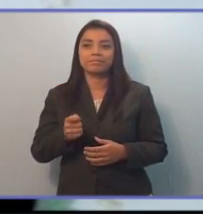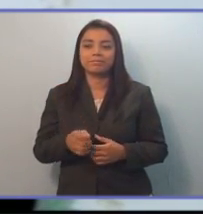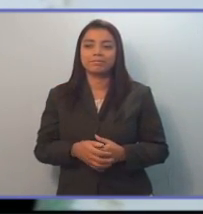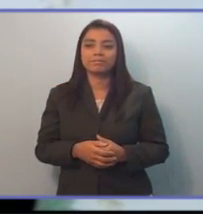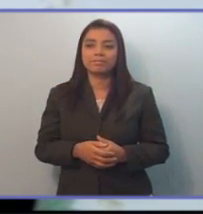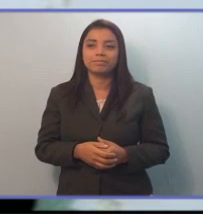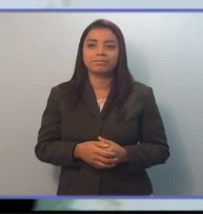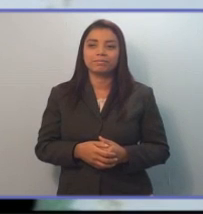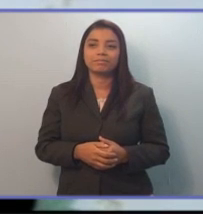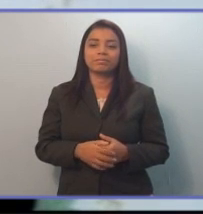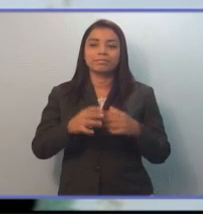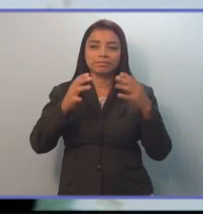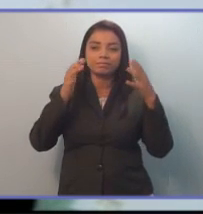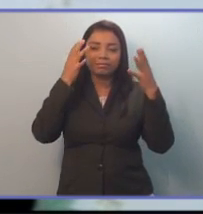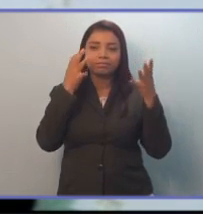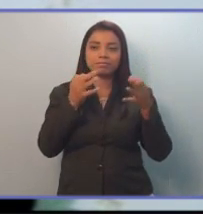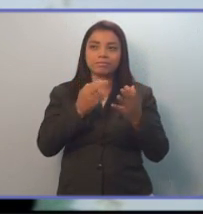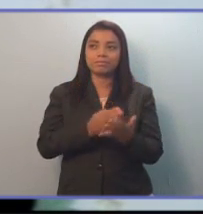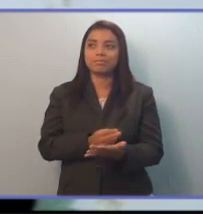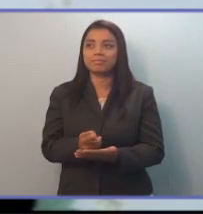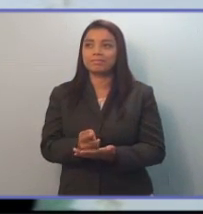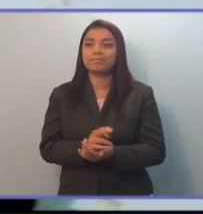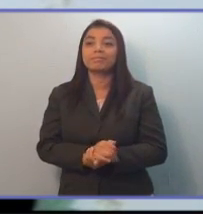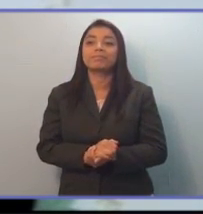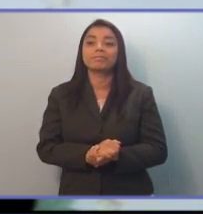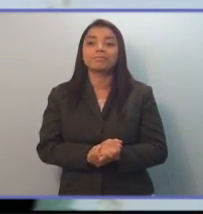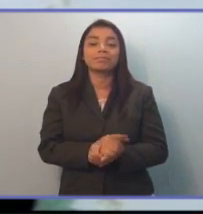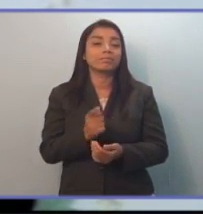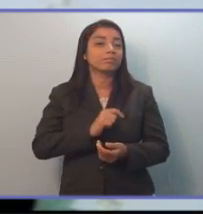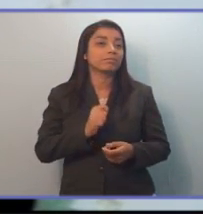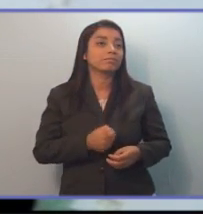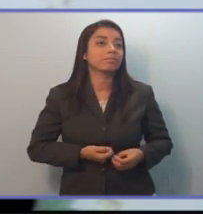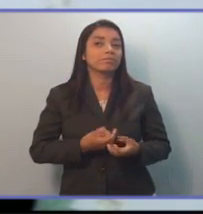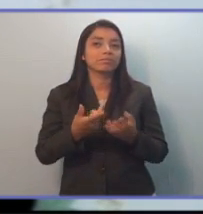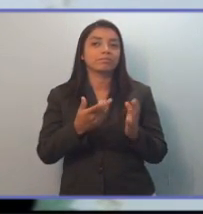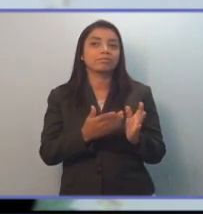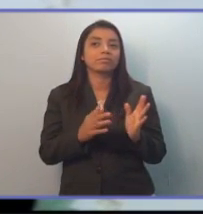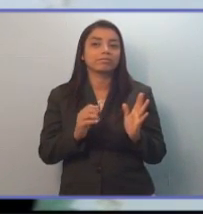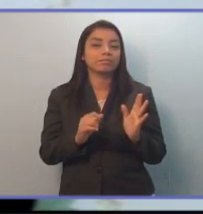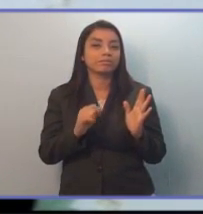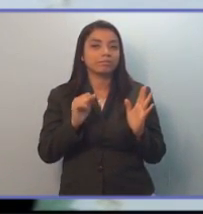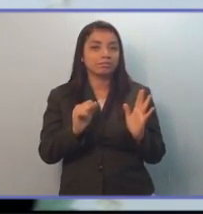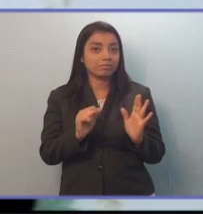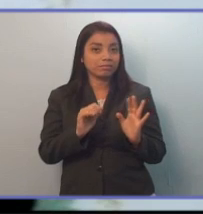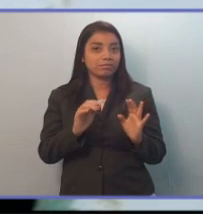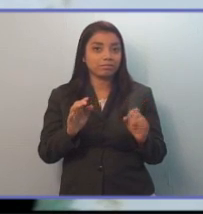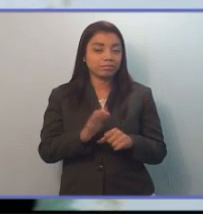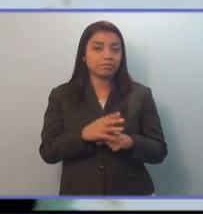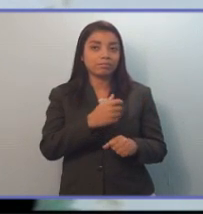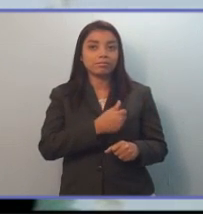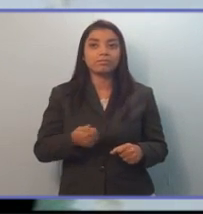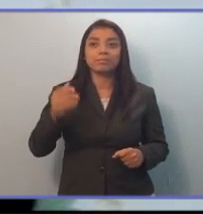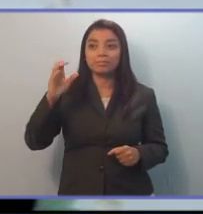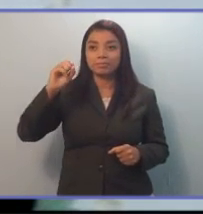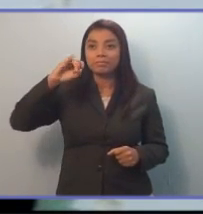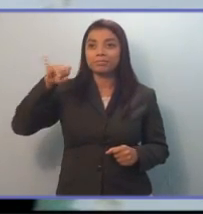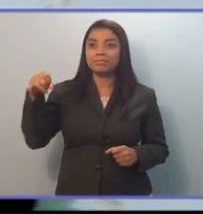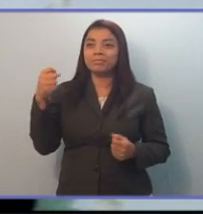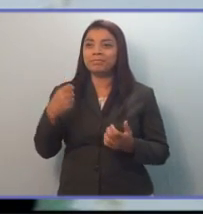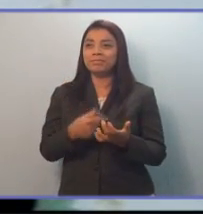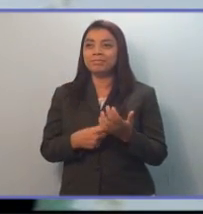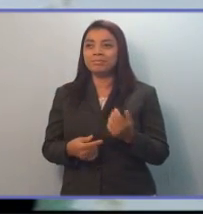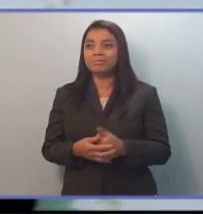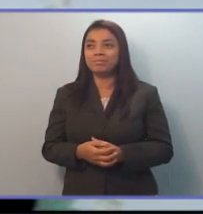han sido decisiones transparentes, o sea, no puedo decir que todas, ¿no? O sea, porque no, la Corte Suprema de Justicia está compuesta por